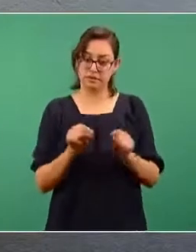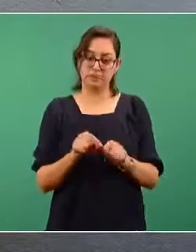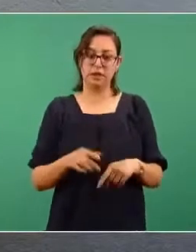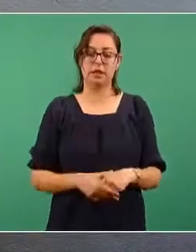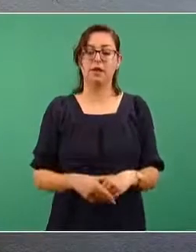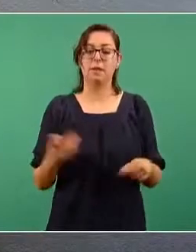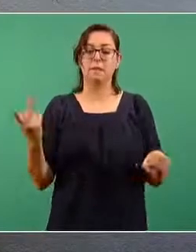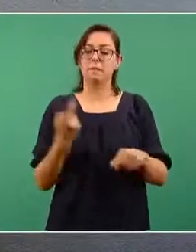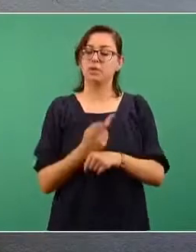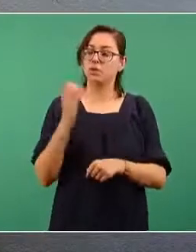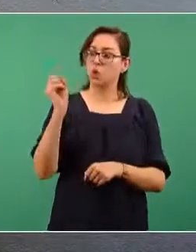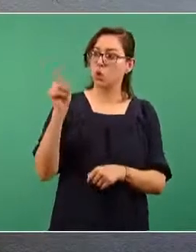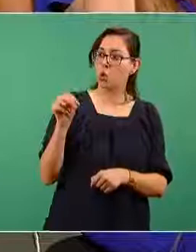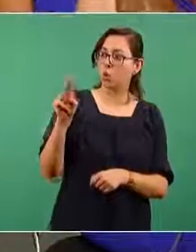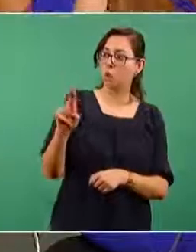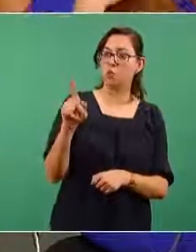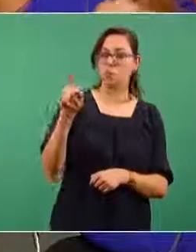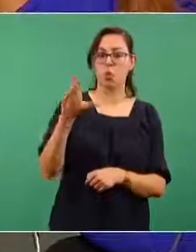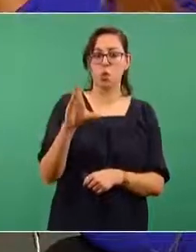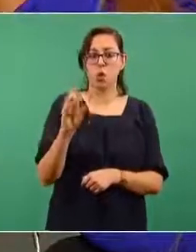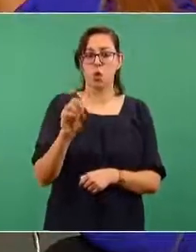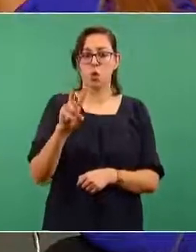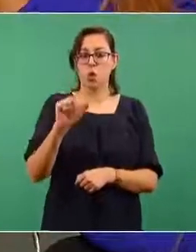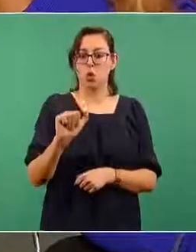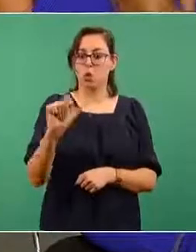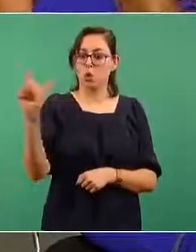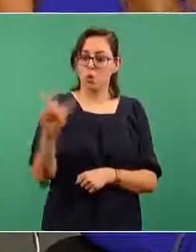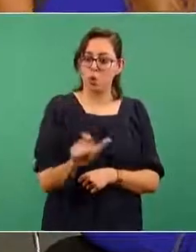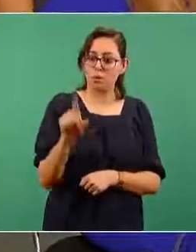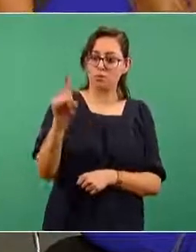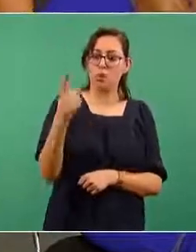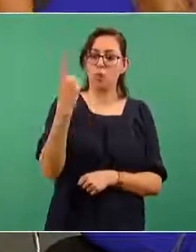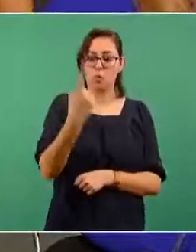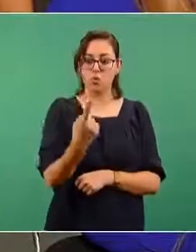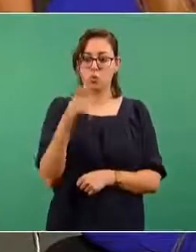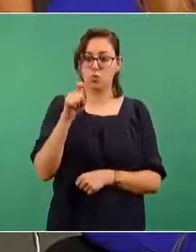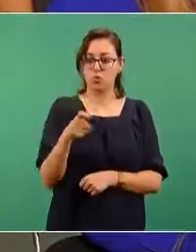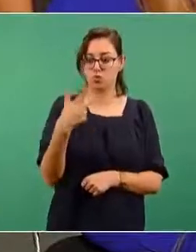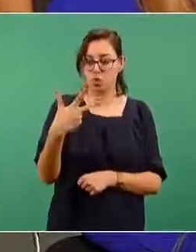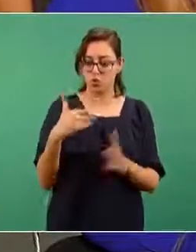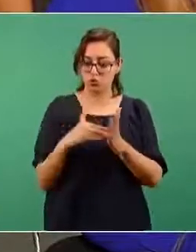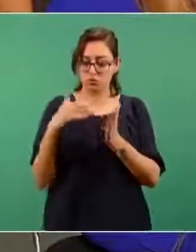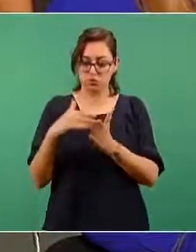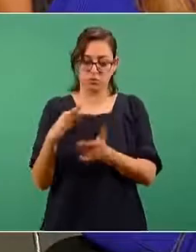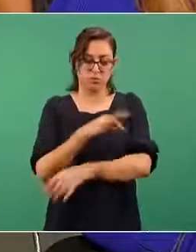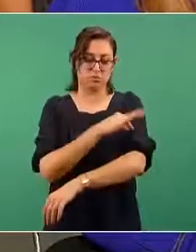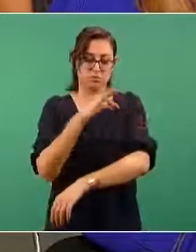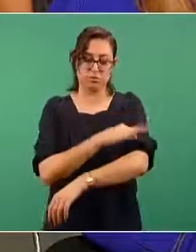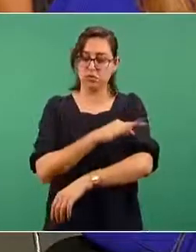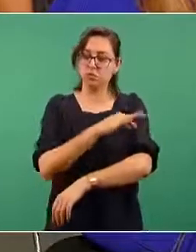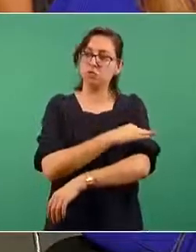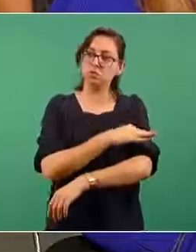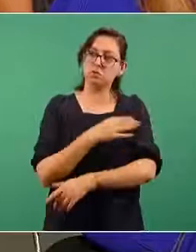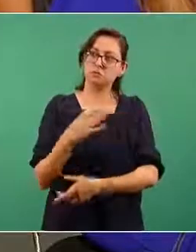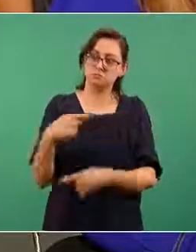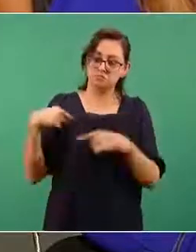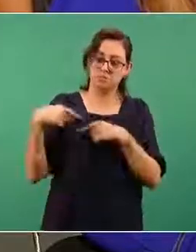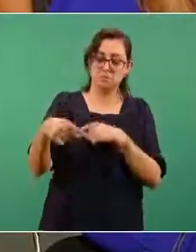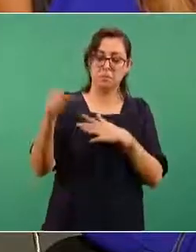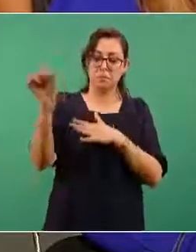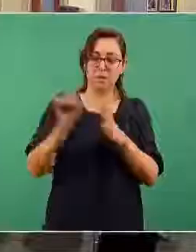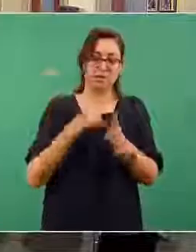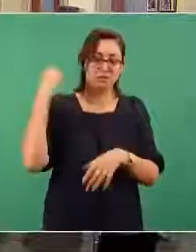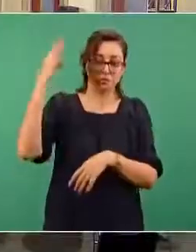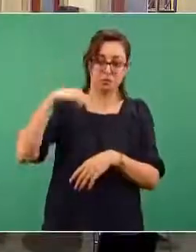En un calendario que nos presentaron hace unos días dijeron que iban a llegar 1.8 millones de dosis en marzo. ¿Qué se sabe al